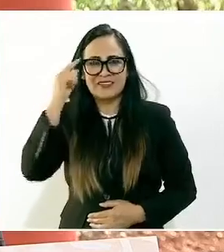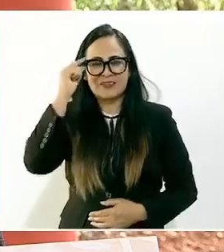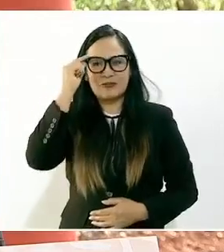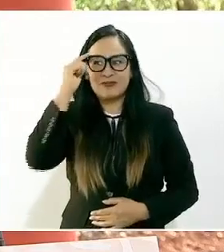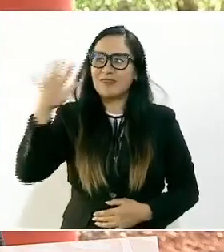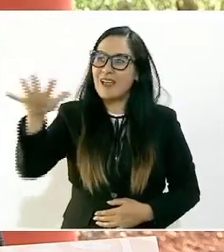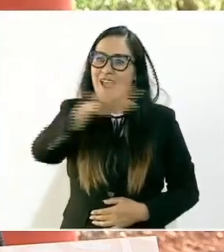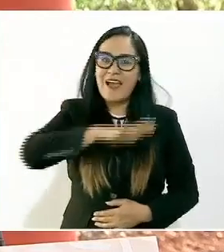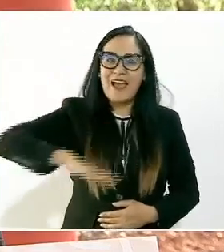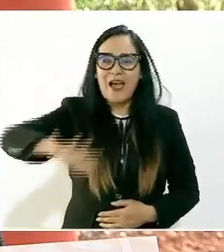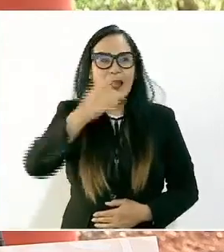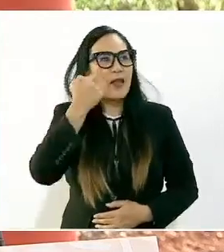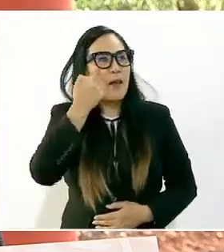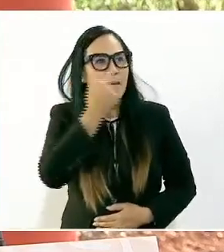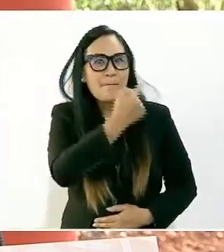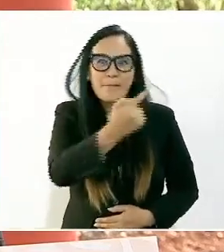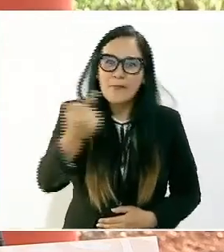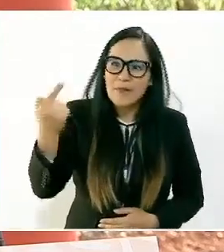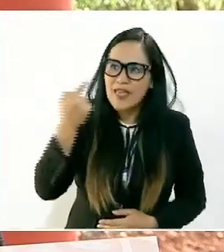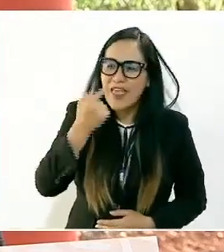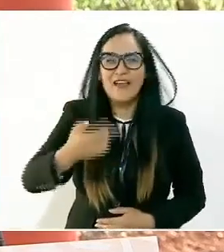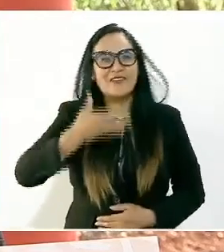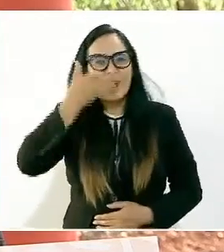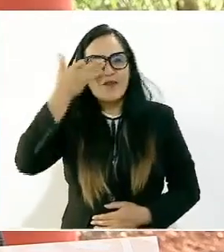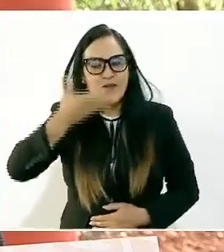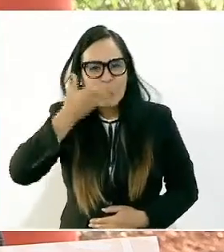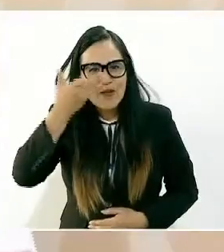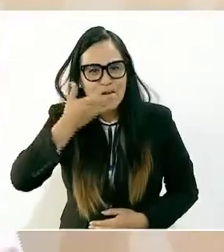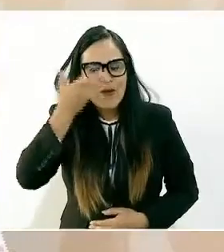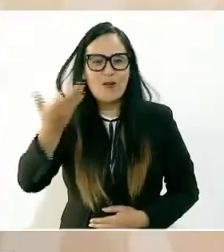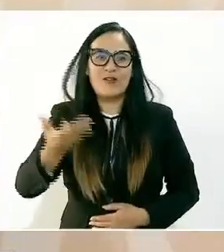entorno, las flores,